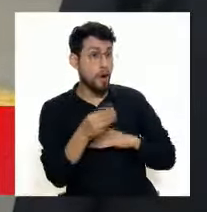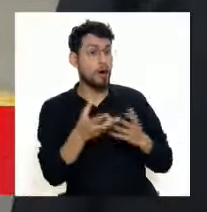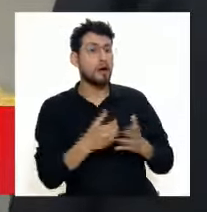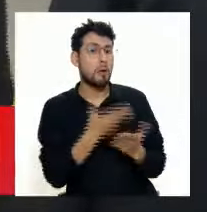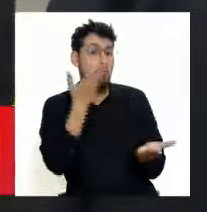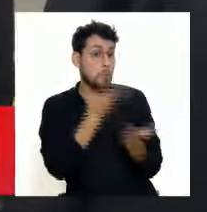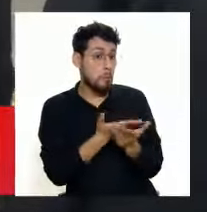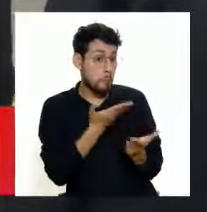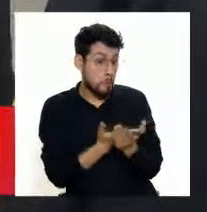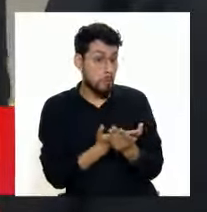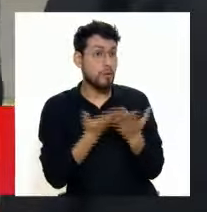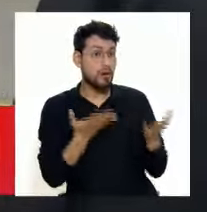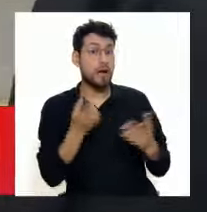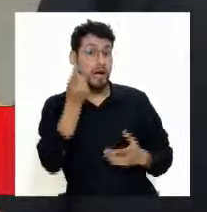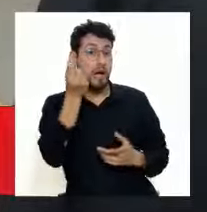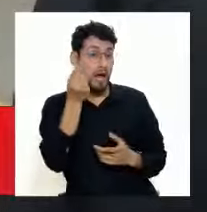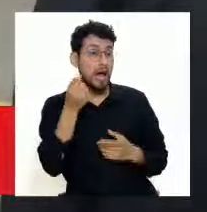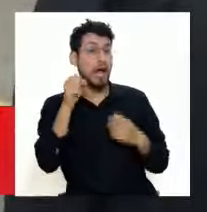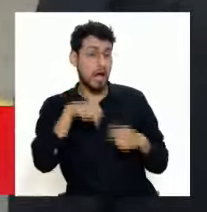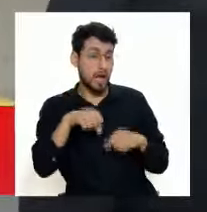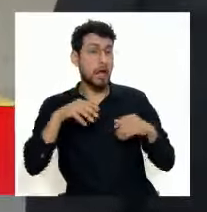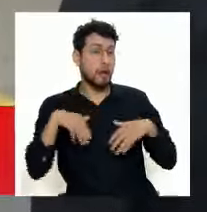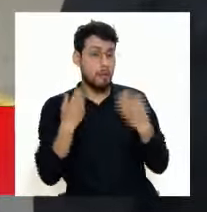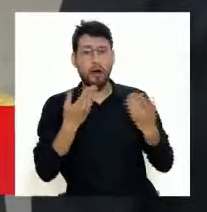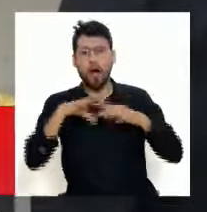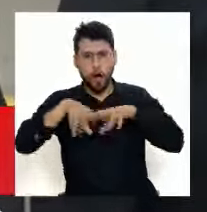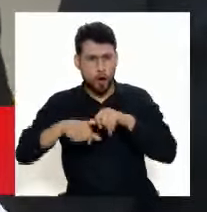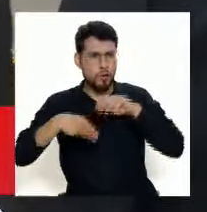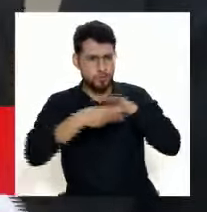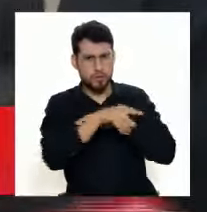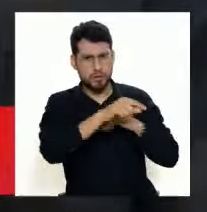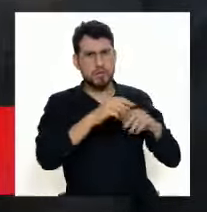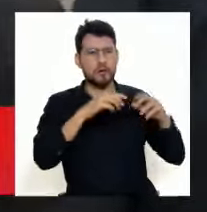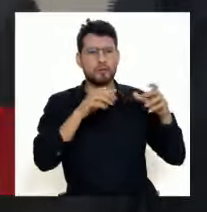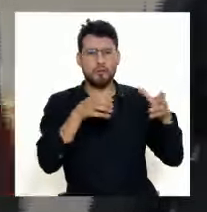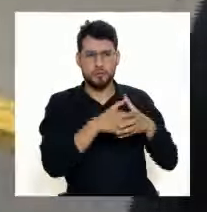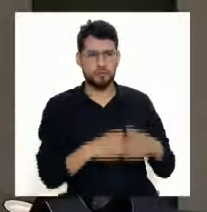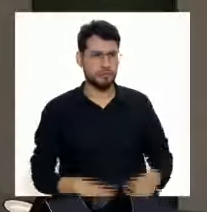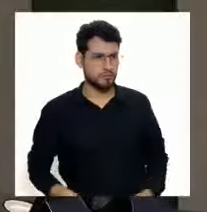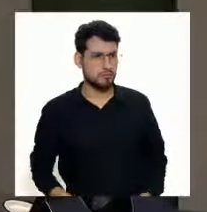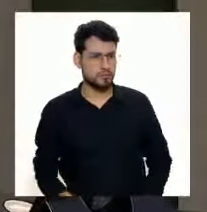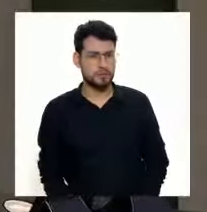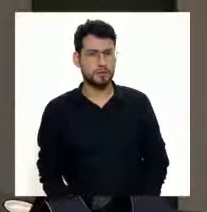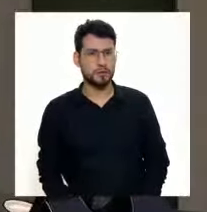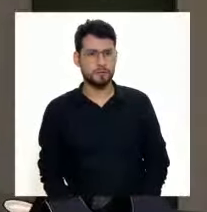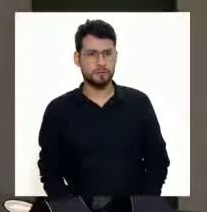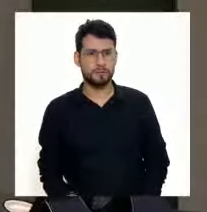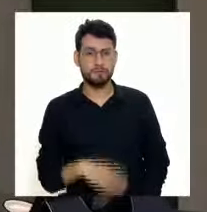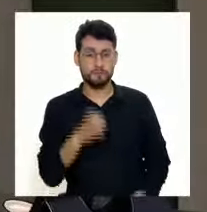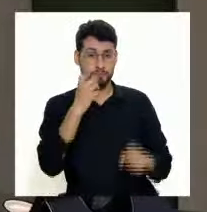está probando que ingresó dinero ilícito a estas campañas. Y el expresidente Alejandro